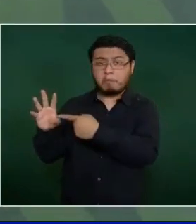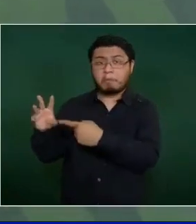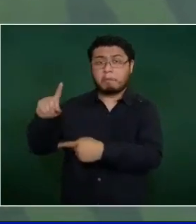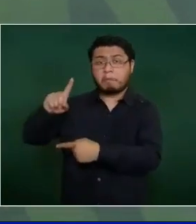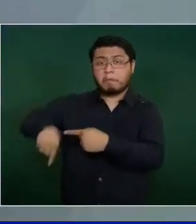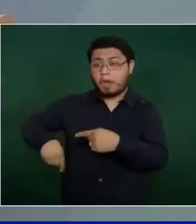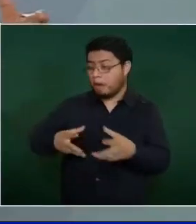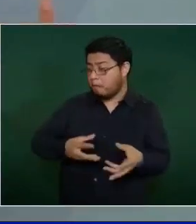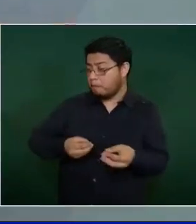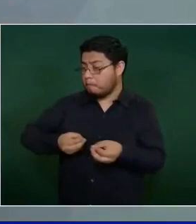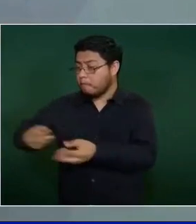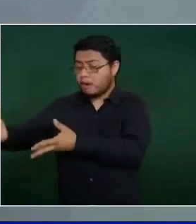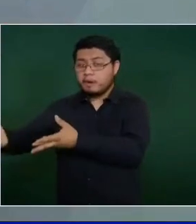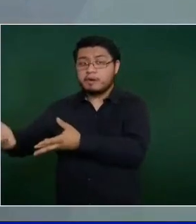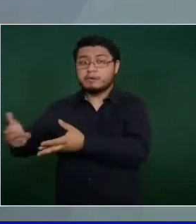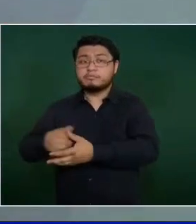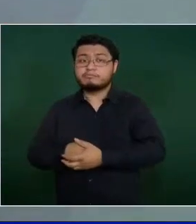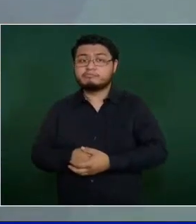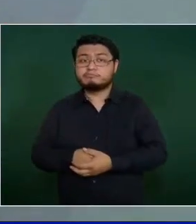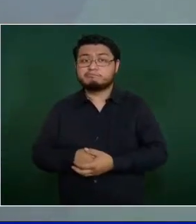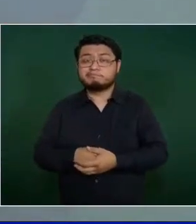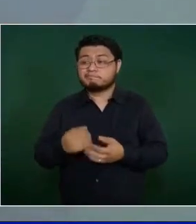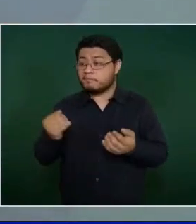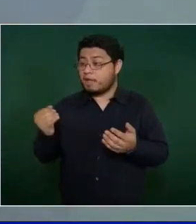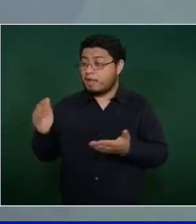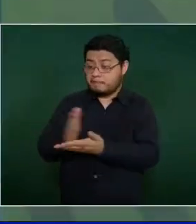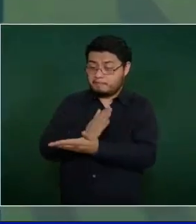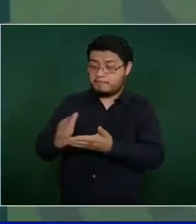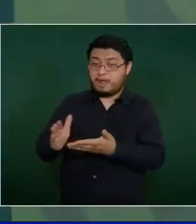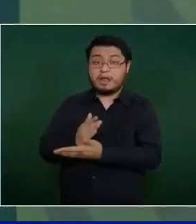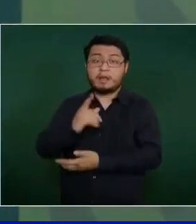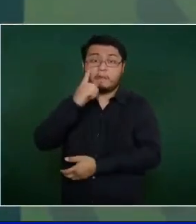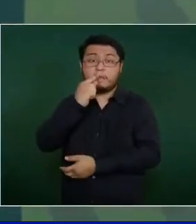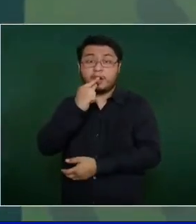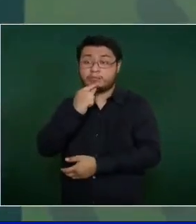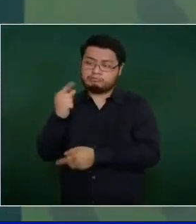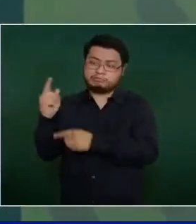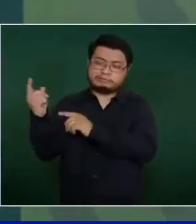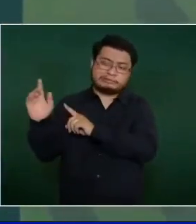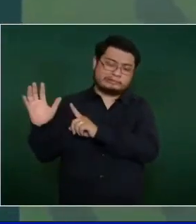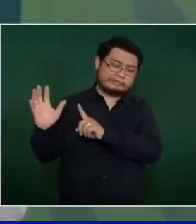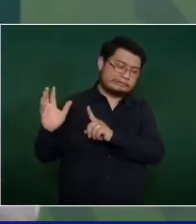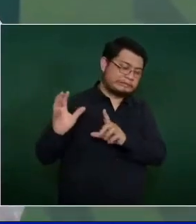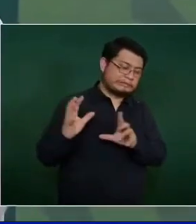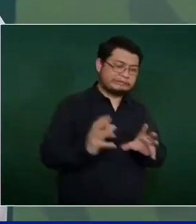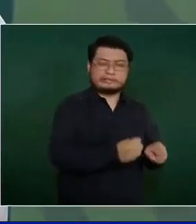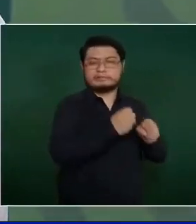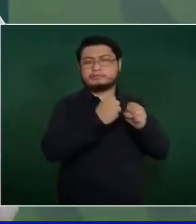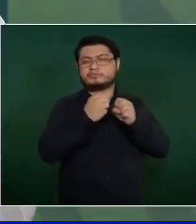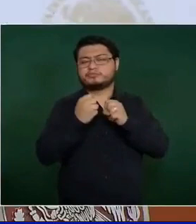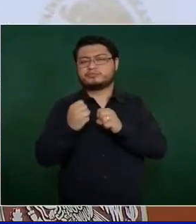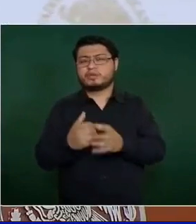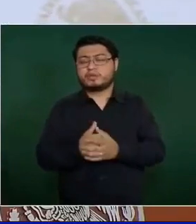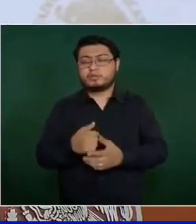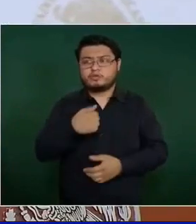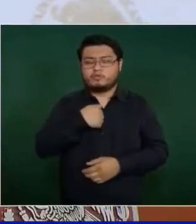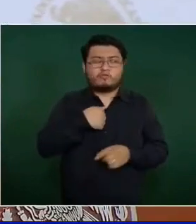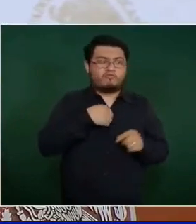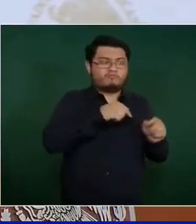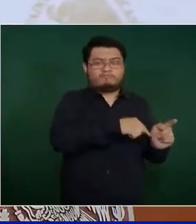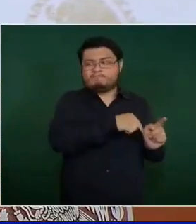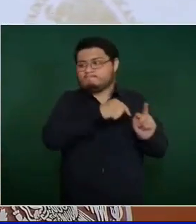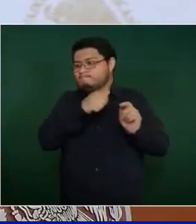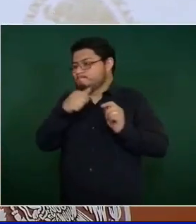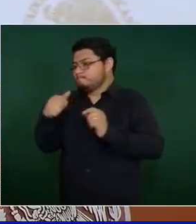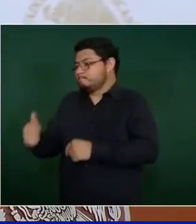Y hubo hasta intervención de la policía. Yo tuve que intervenir para no